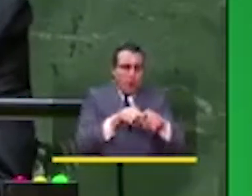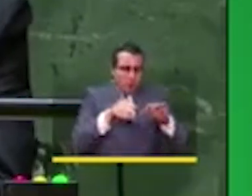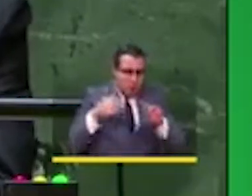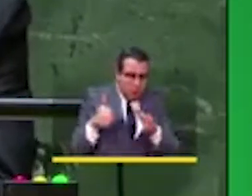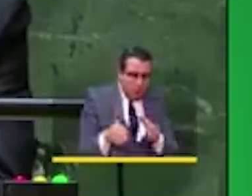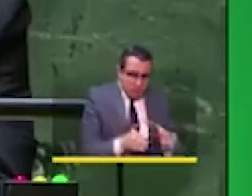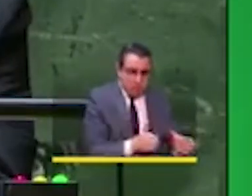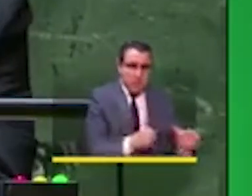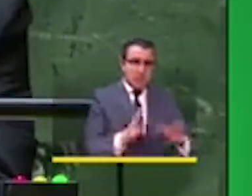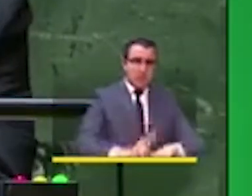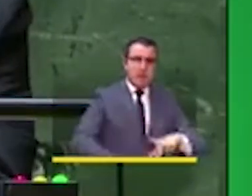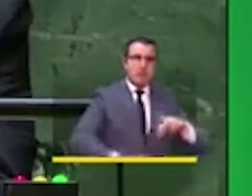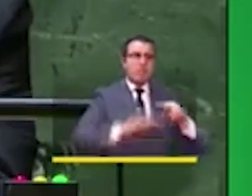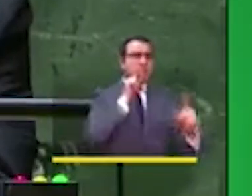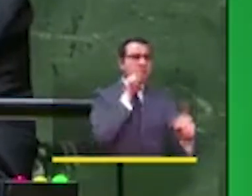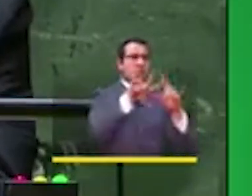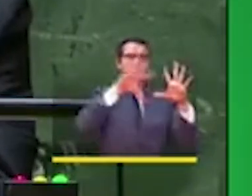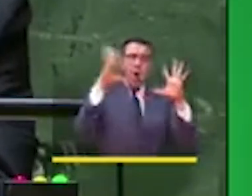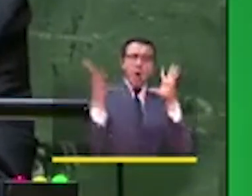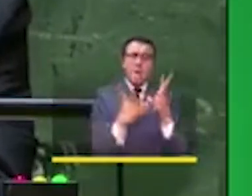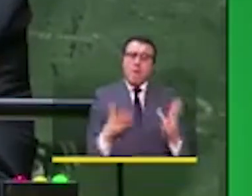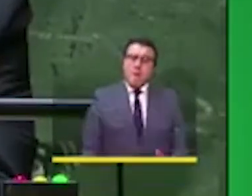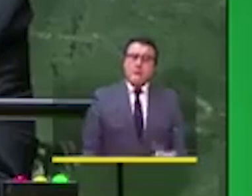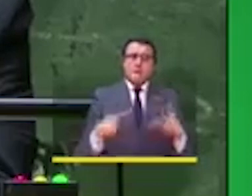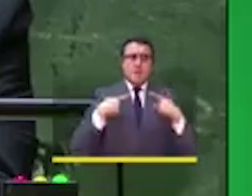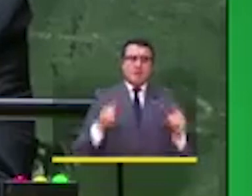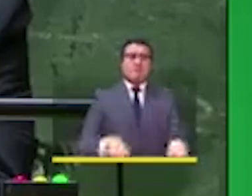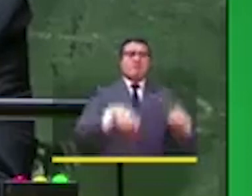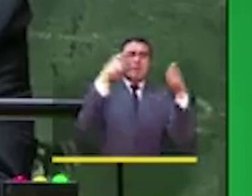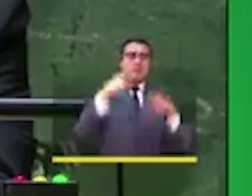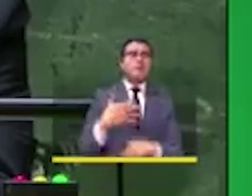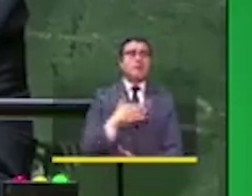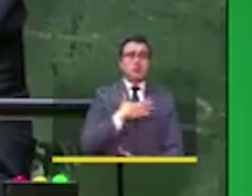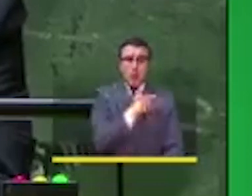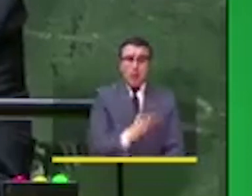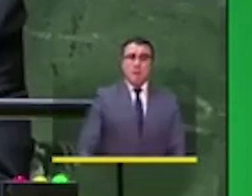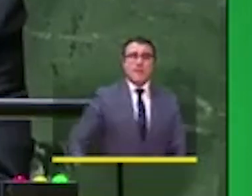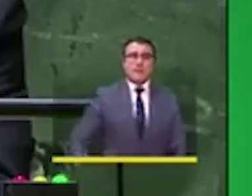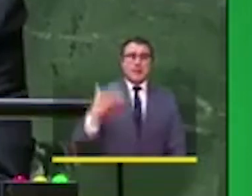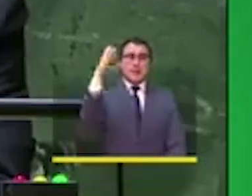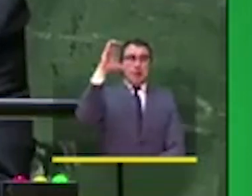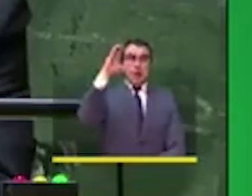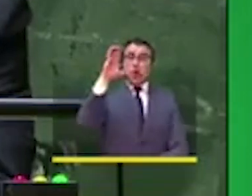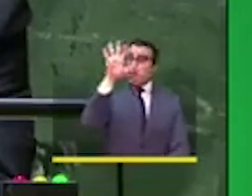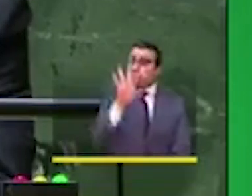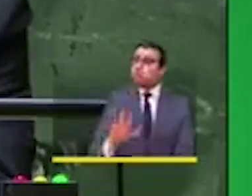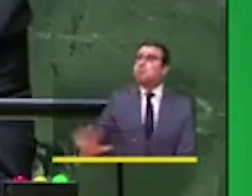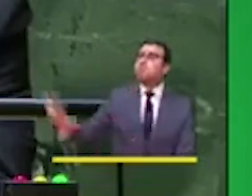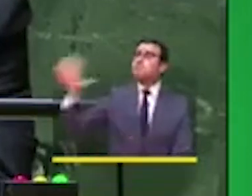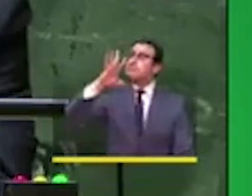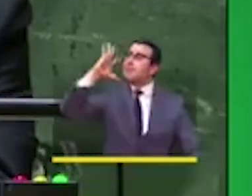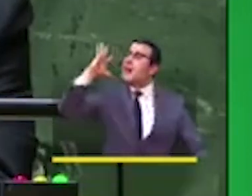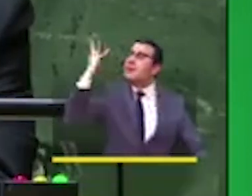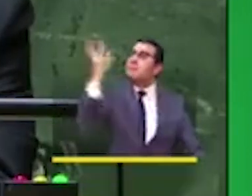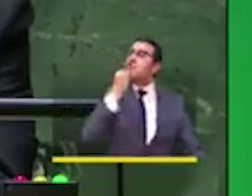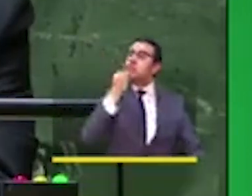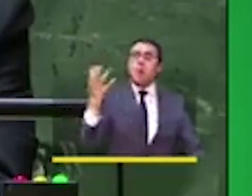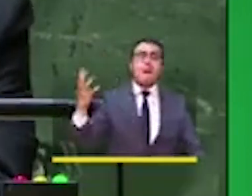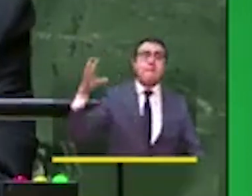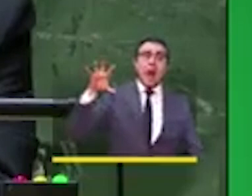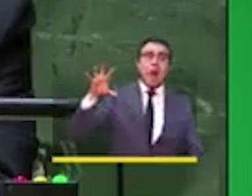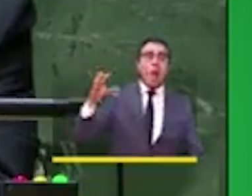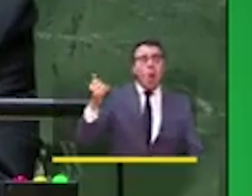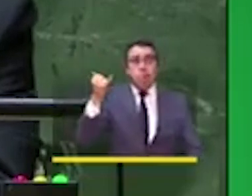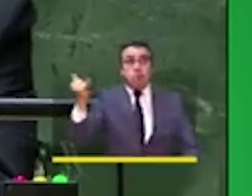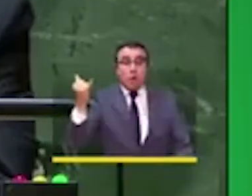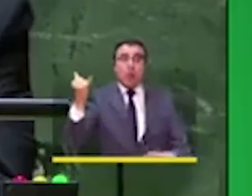salvar la vida en el planeta? Como presidente de Colombia, el país de la belleza, que un grupo dentro